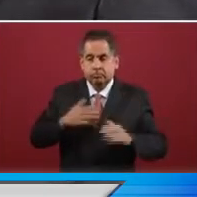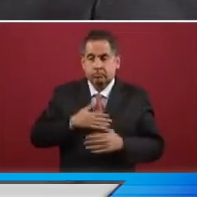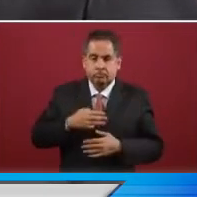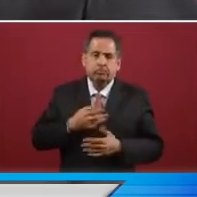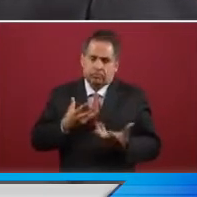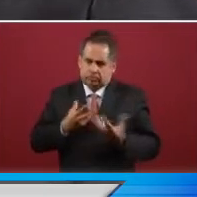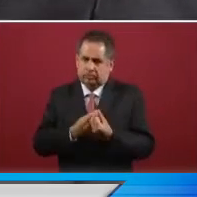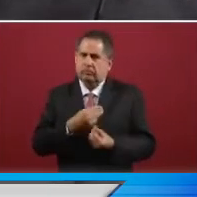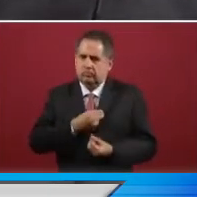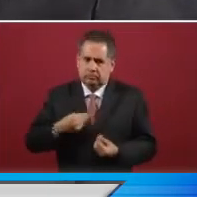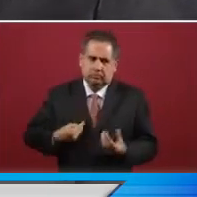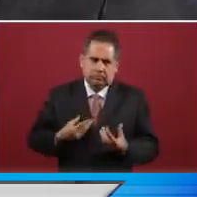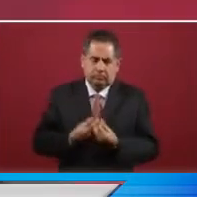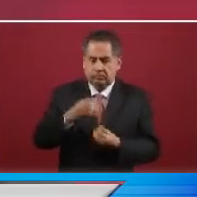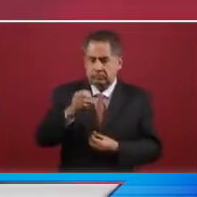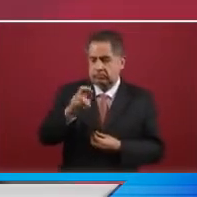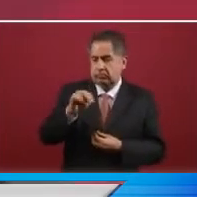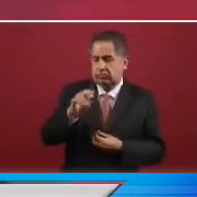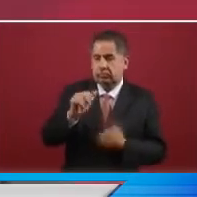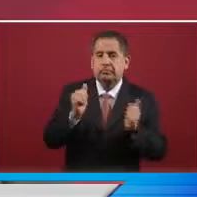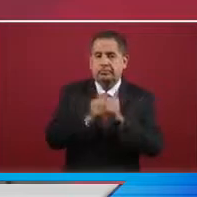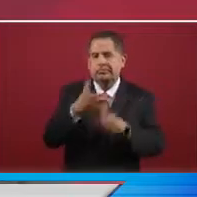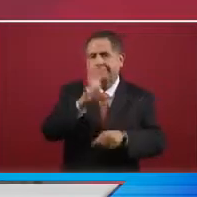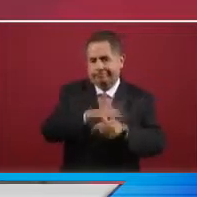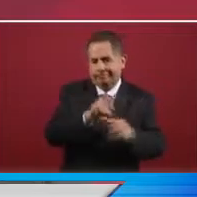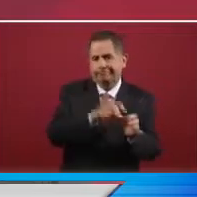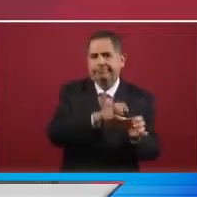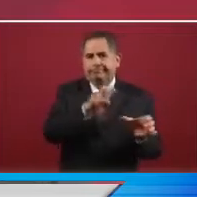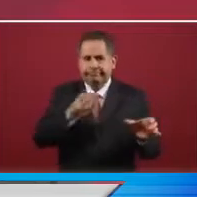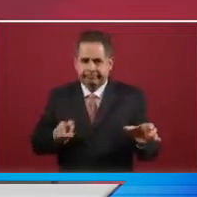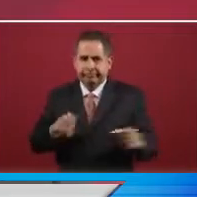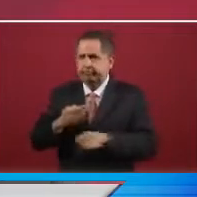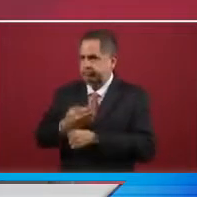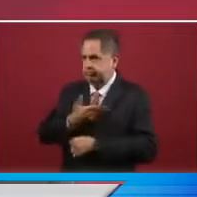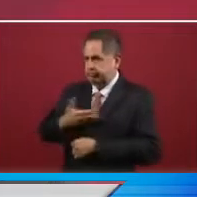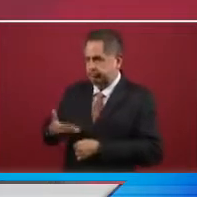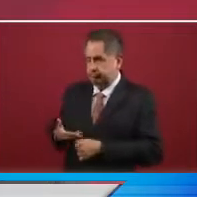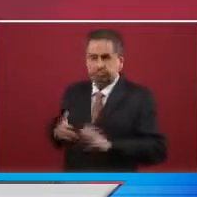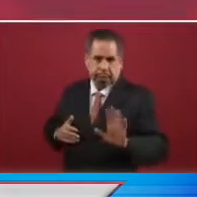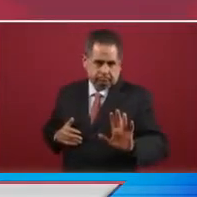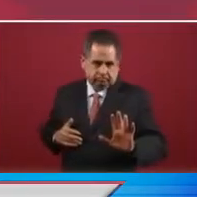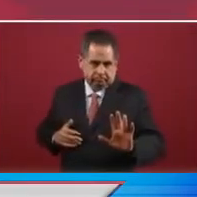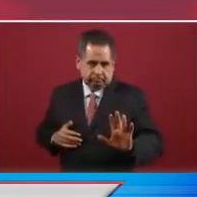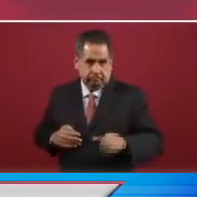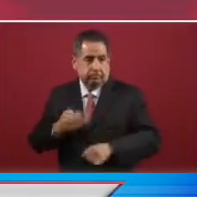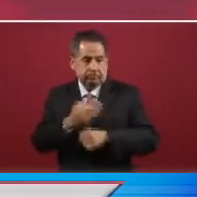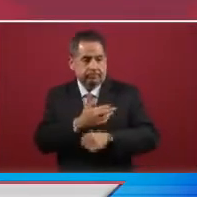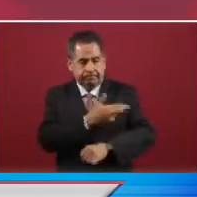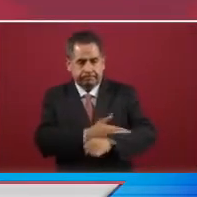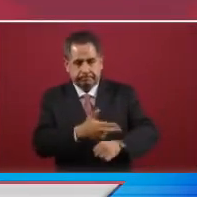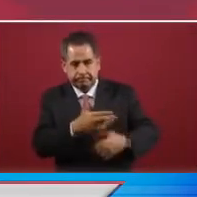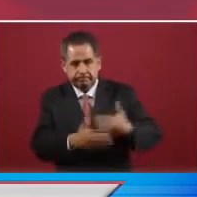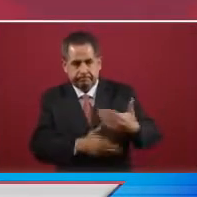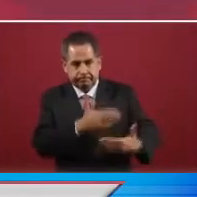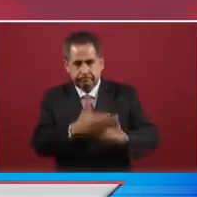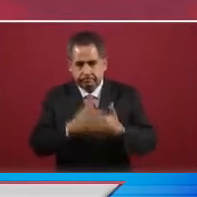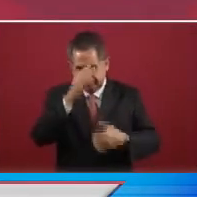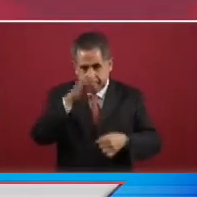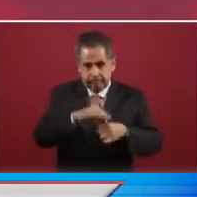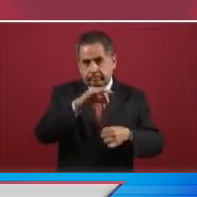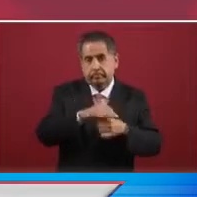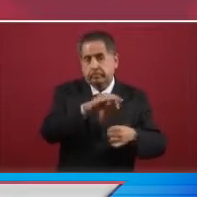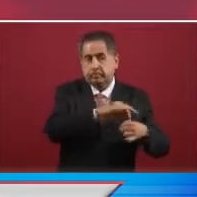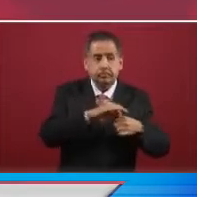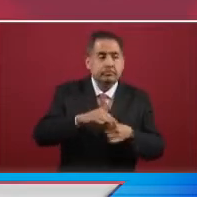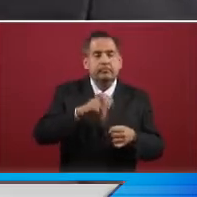que participen en procesos de elección popular tendrán que renunciar a sus puestos en el gobierno. Les pedirá que mantengan sus ideales y principios.